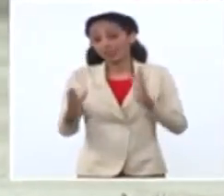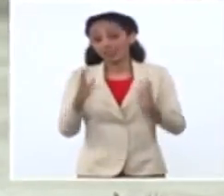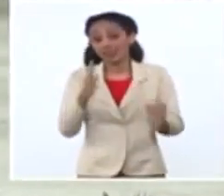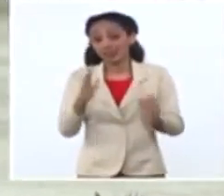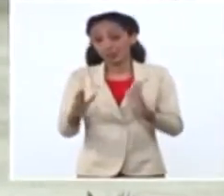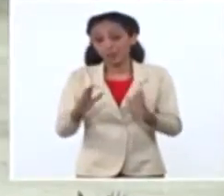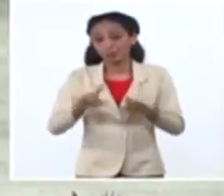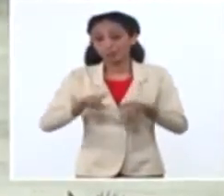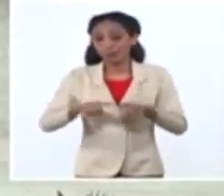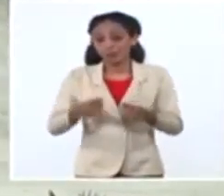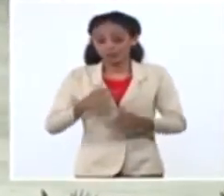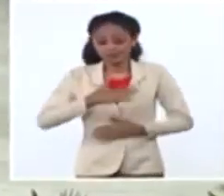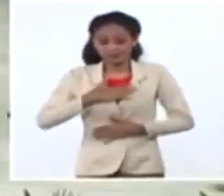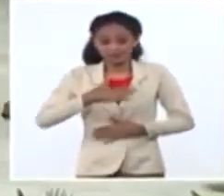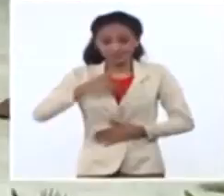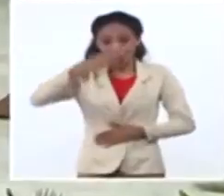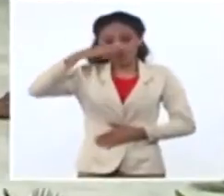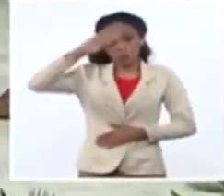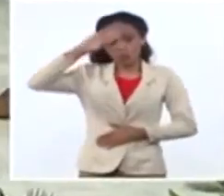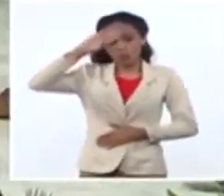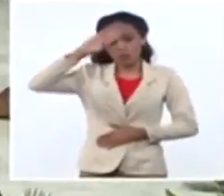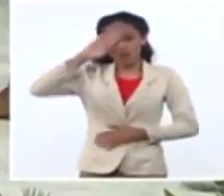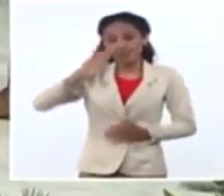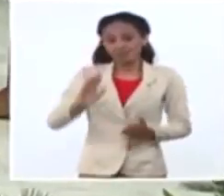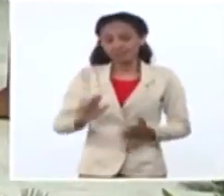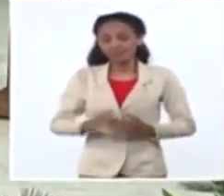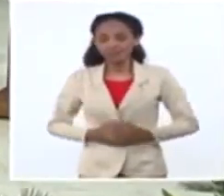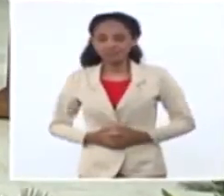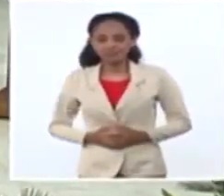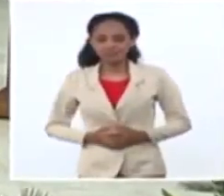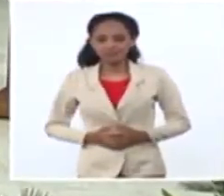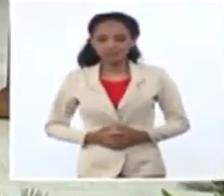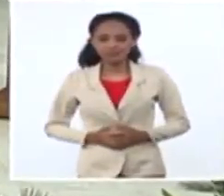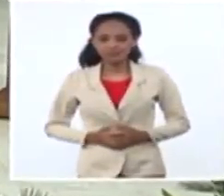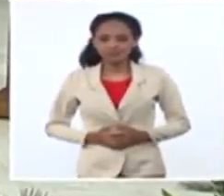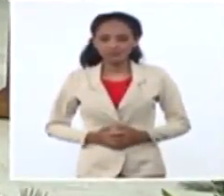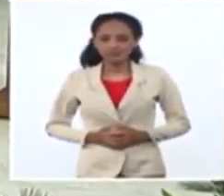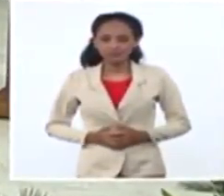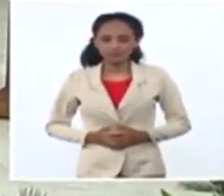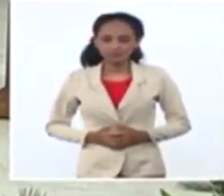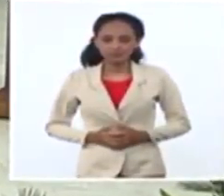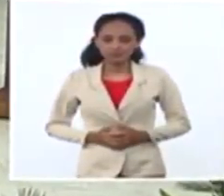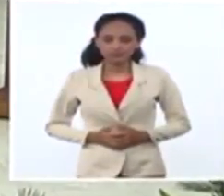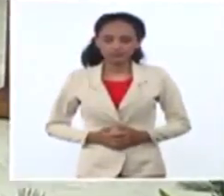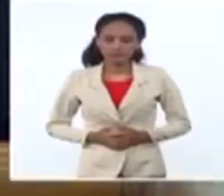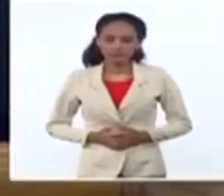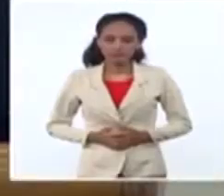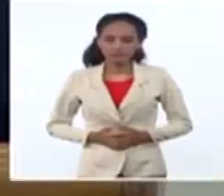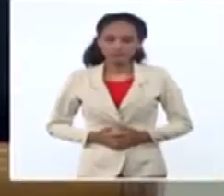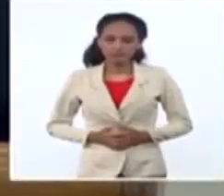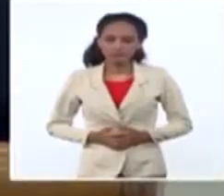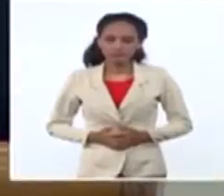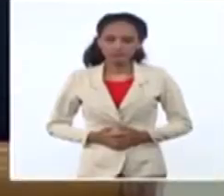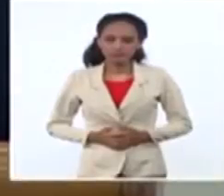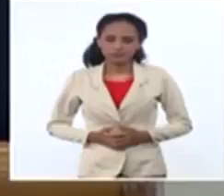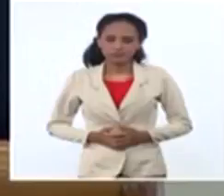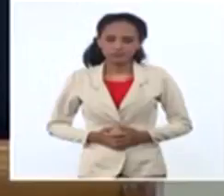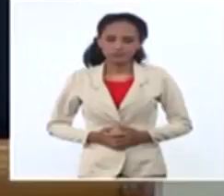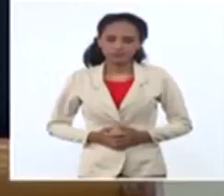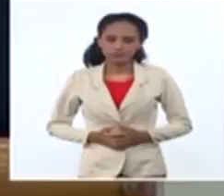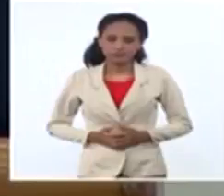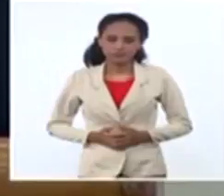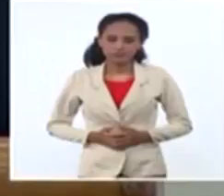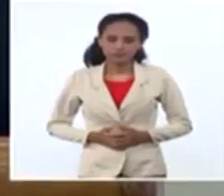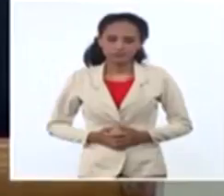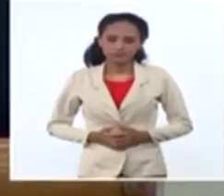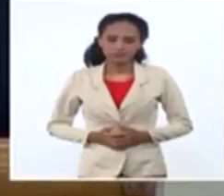nuestro país en un final de un bienio tremendo, en cercanía del